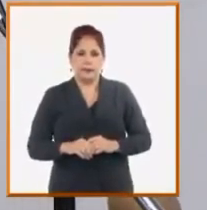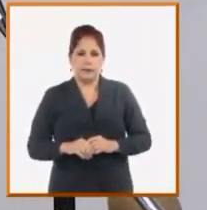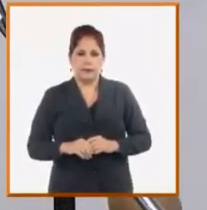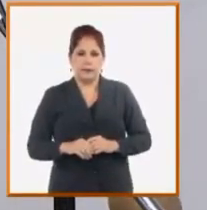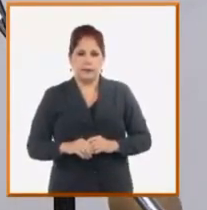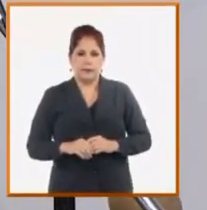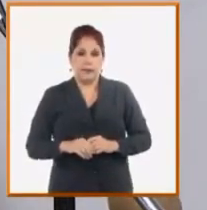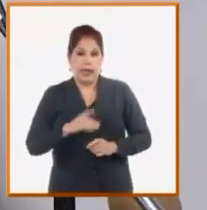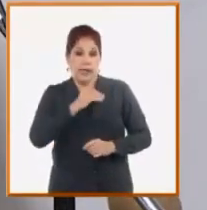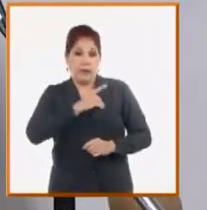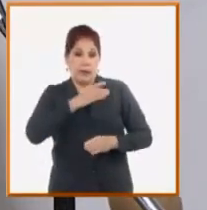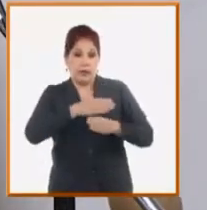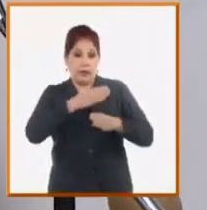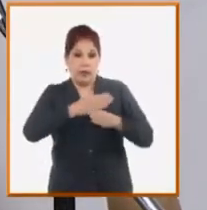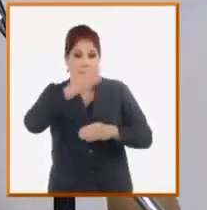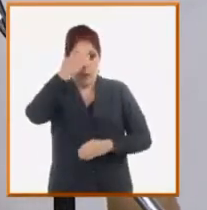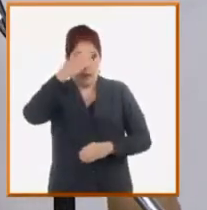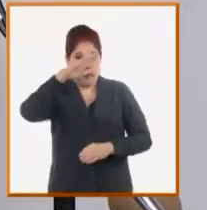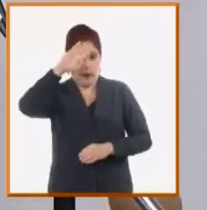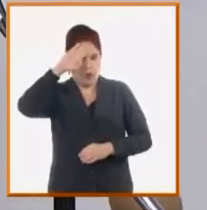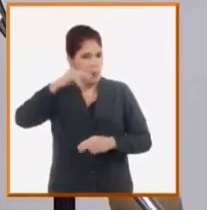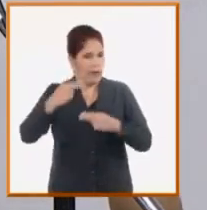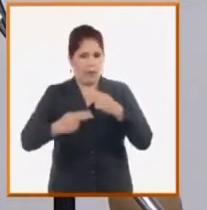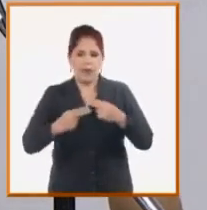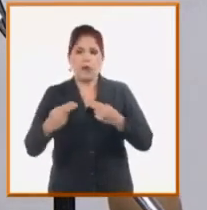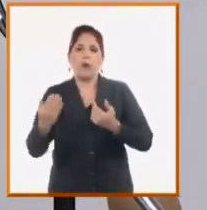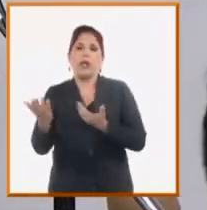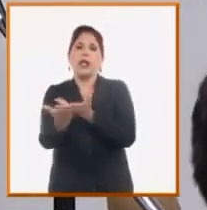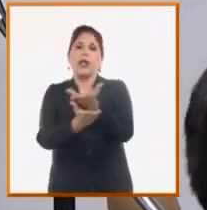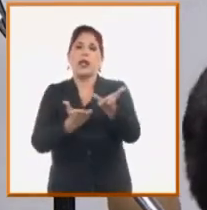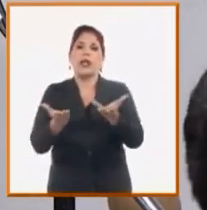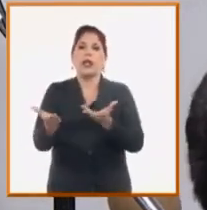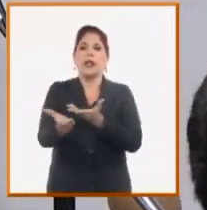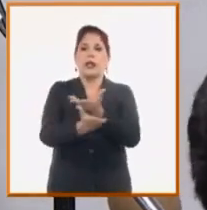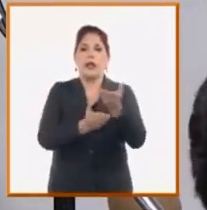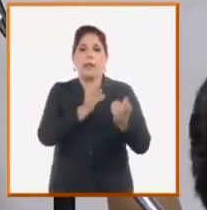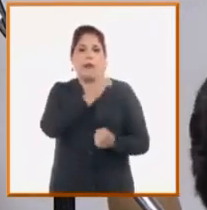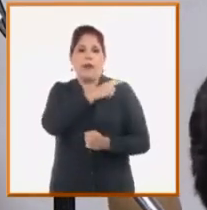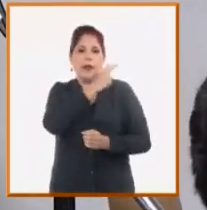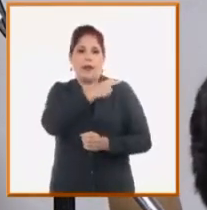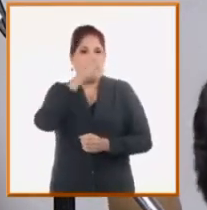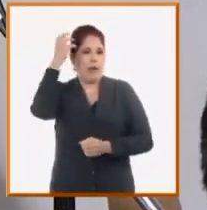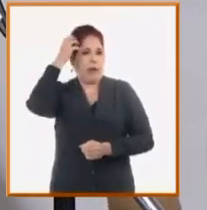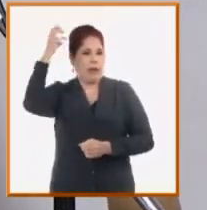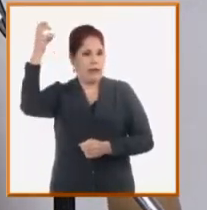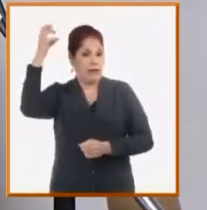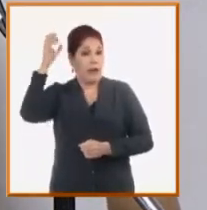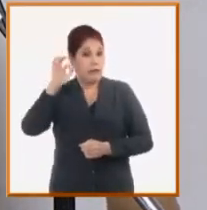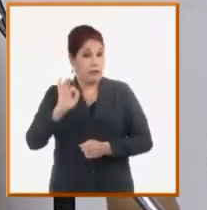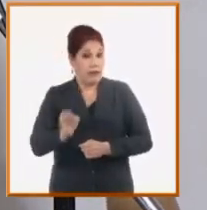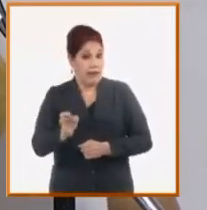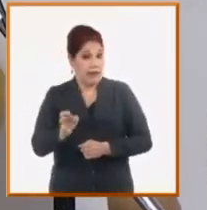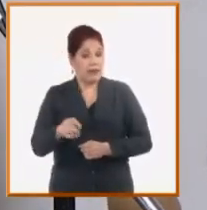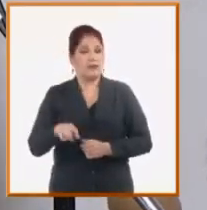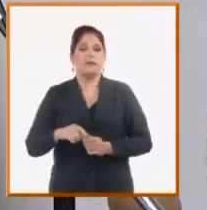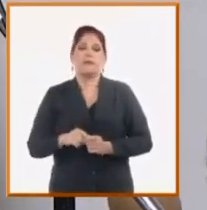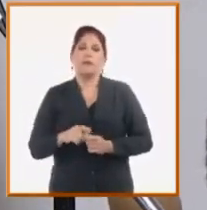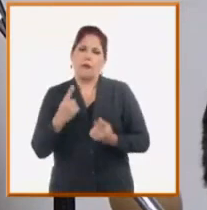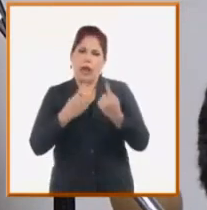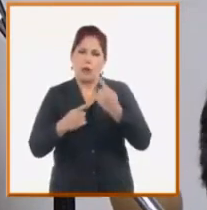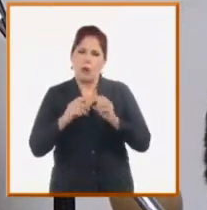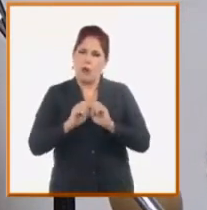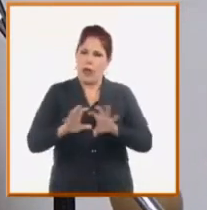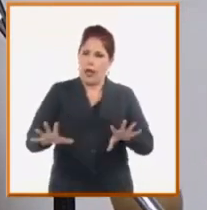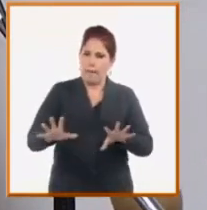Santiago coincidimos en que teníamos que hacer un intercambio con algunos directivos de las empresas estatales socialistas, que existen algunos ejemplos